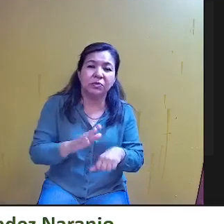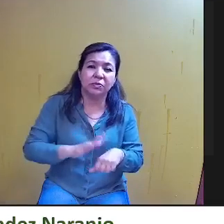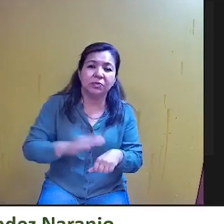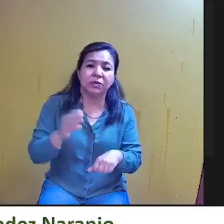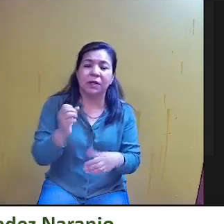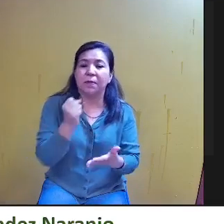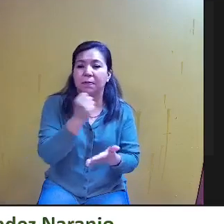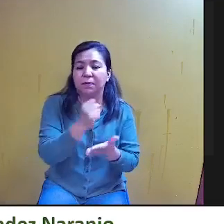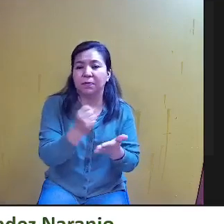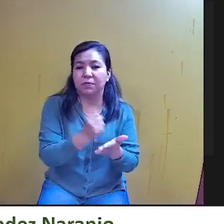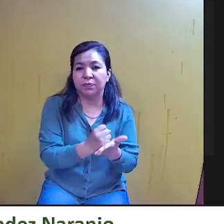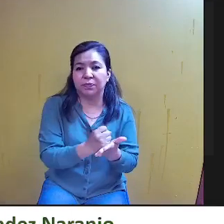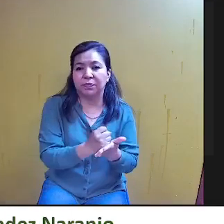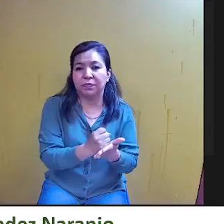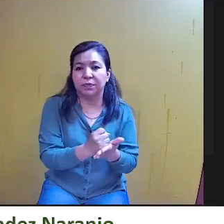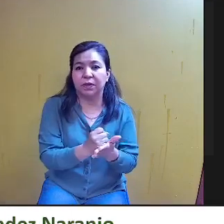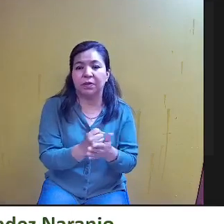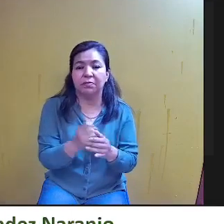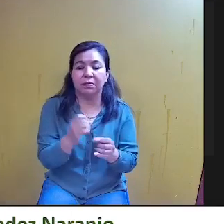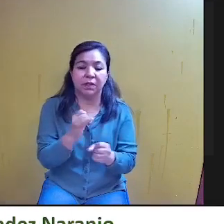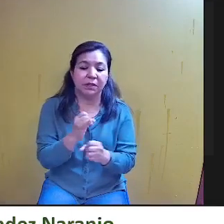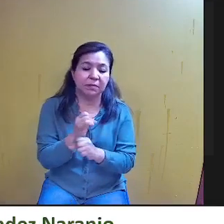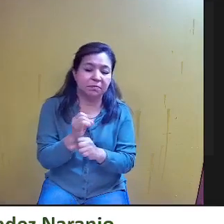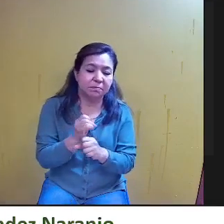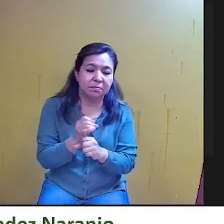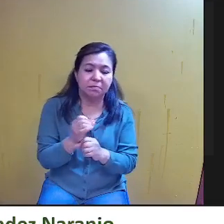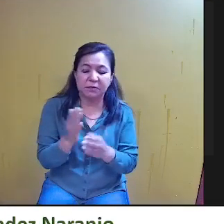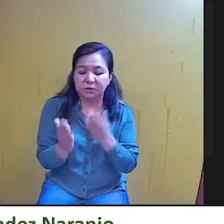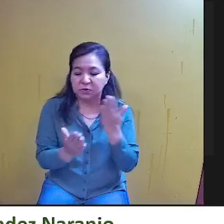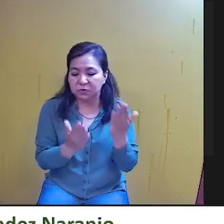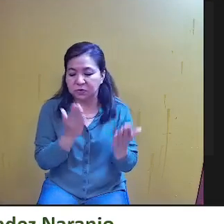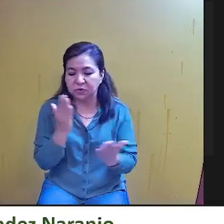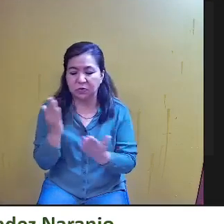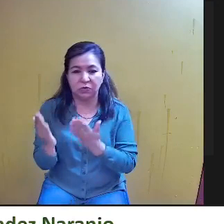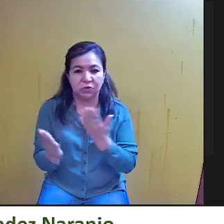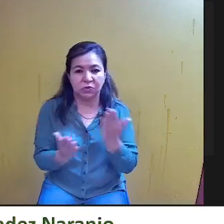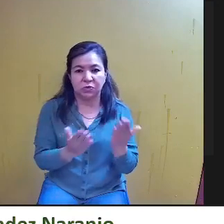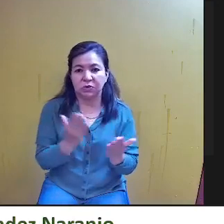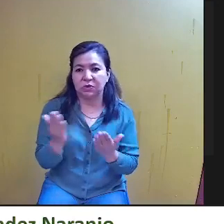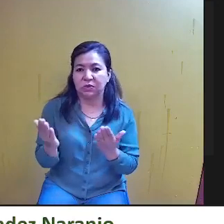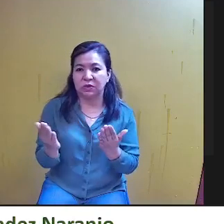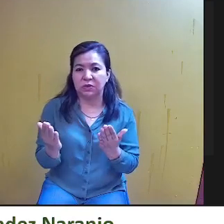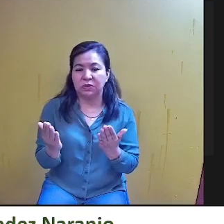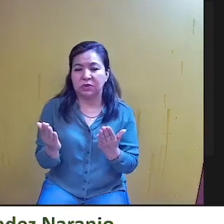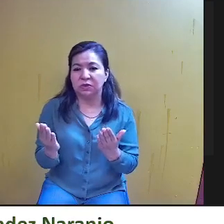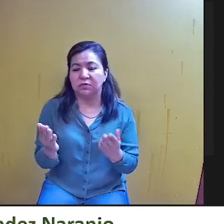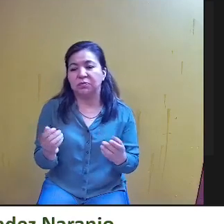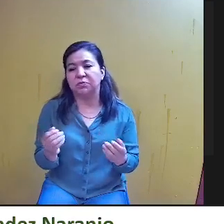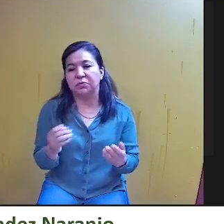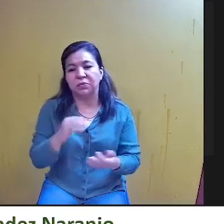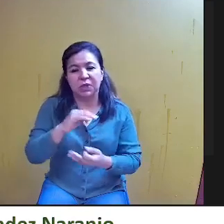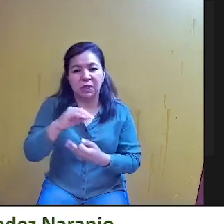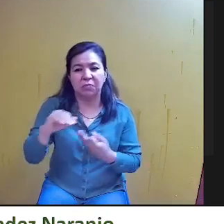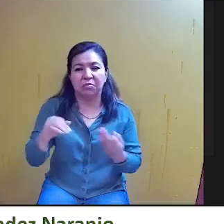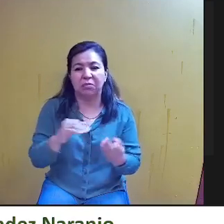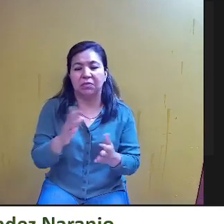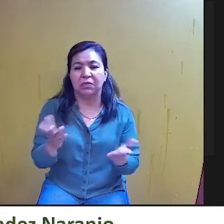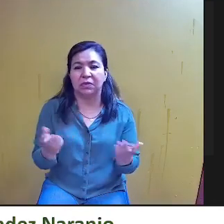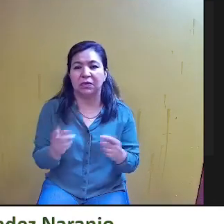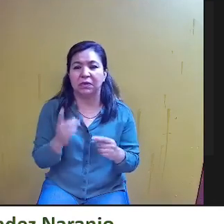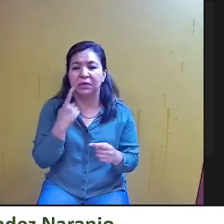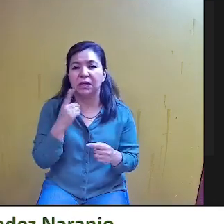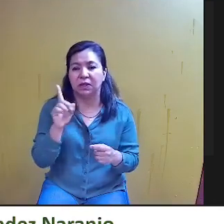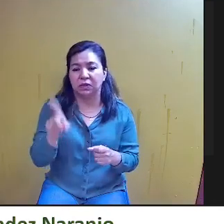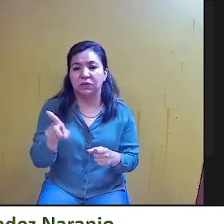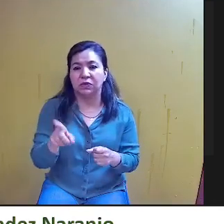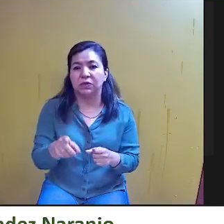de juicio de este tribunal para analizar la legalidad de ese acto en particular, pues se trata de un agravio genérico.